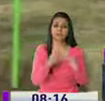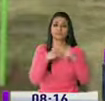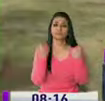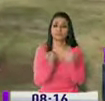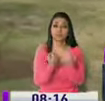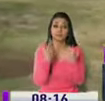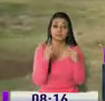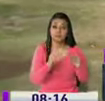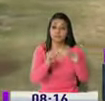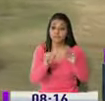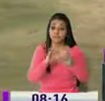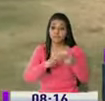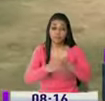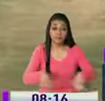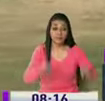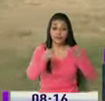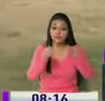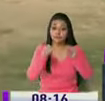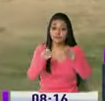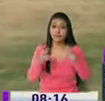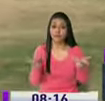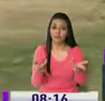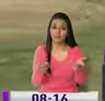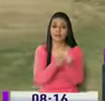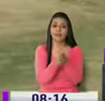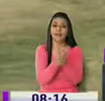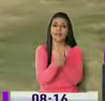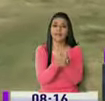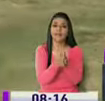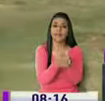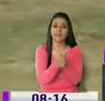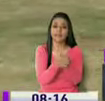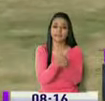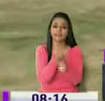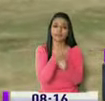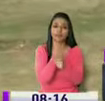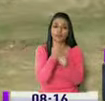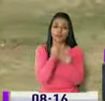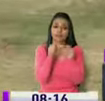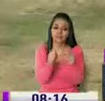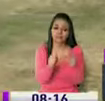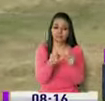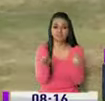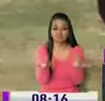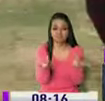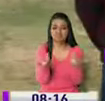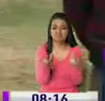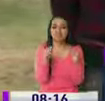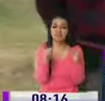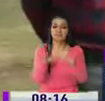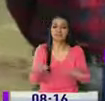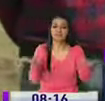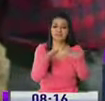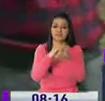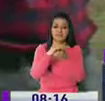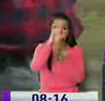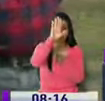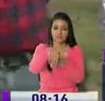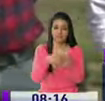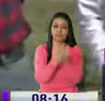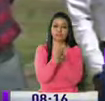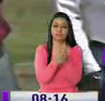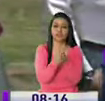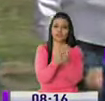va a educar a la comunidad por un cacao y café sostenible para el Ecuador. Es un sistema educativo y, lógicamente, están invitados a la chocolatería